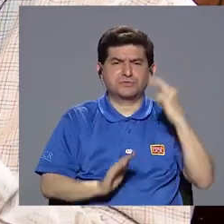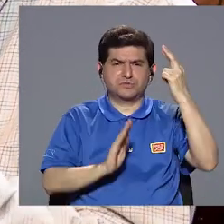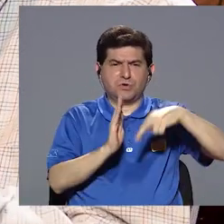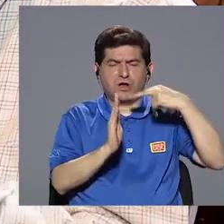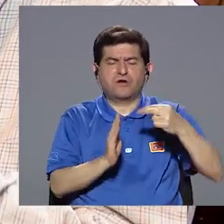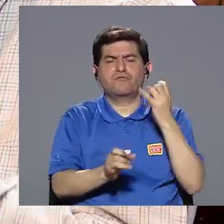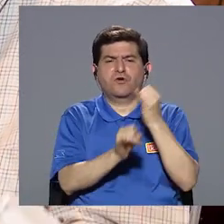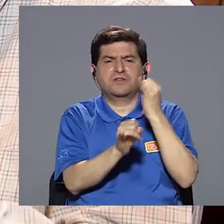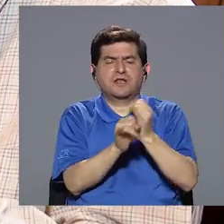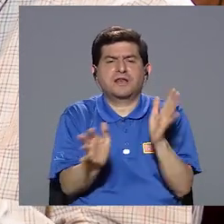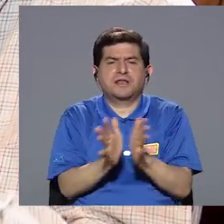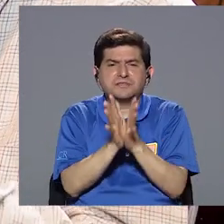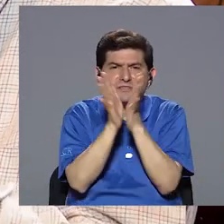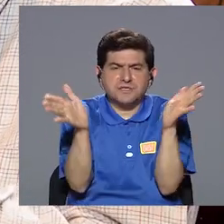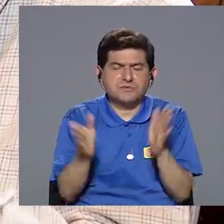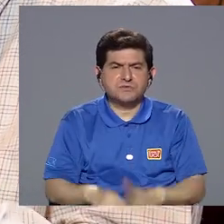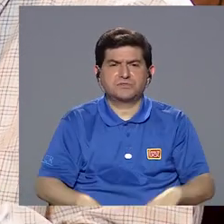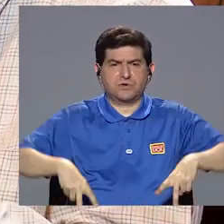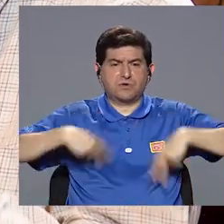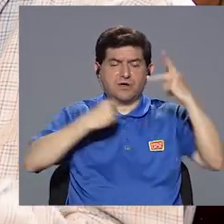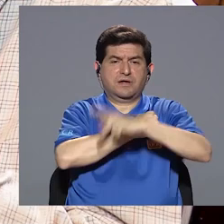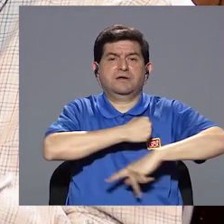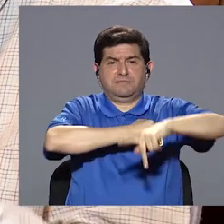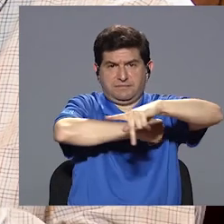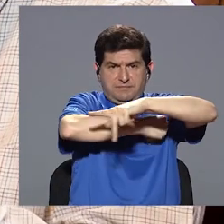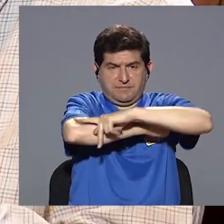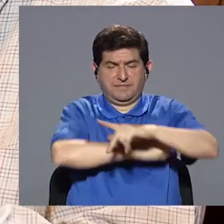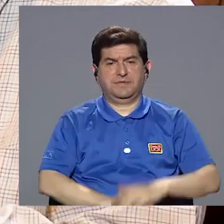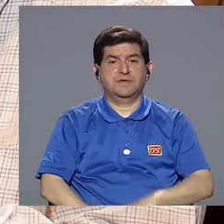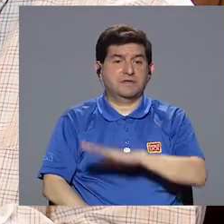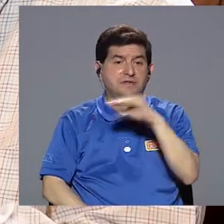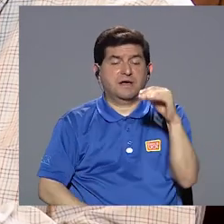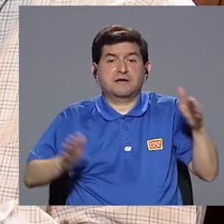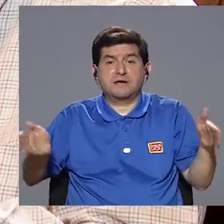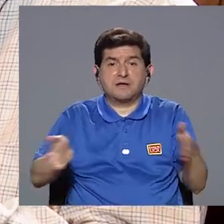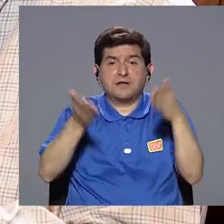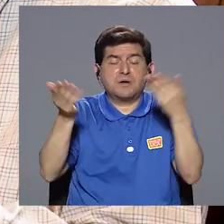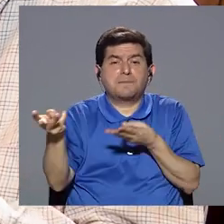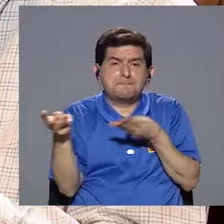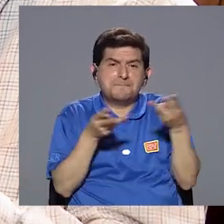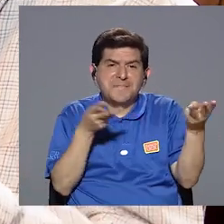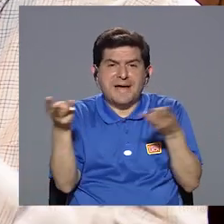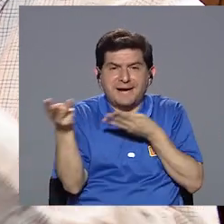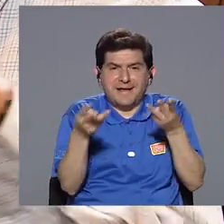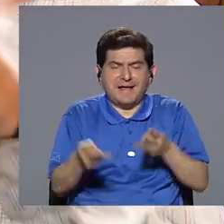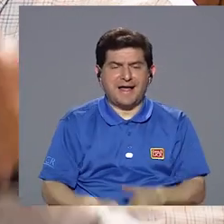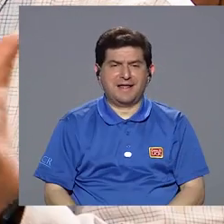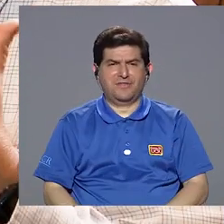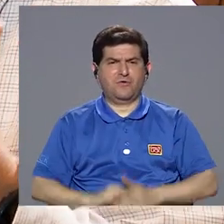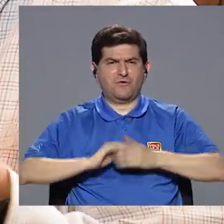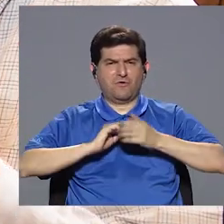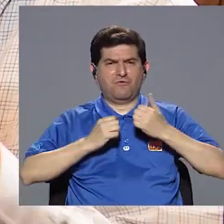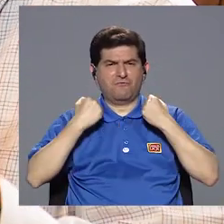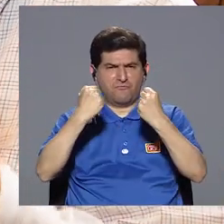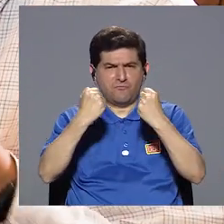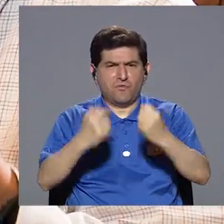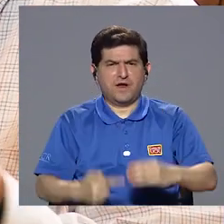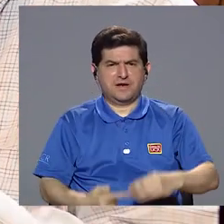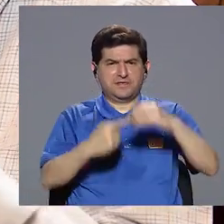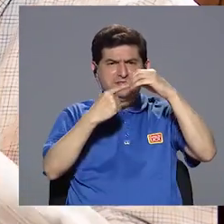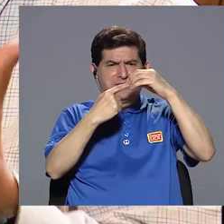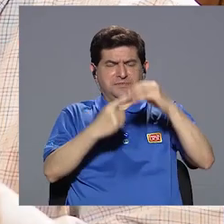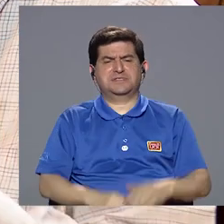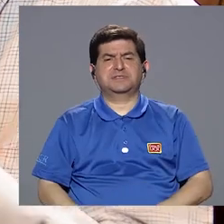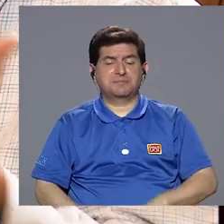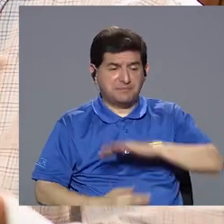del papel del estado de las instituciones públicas en la vida de nuestros países y la promoción del mercado como la fuerza principal